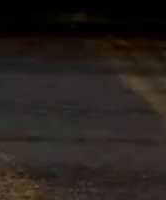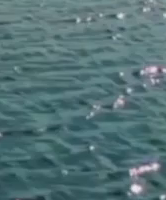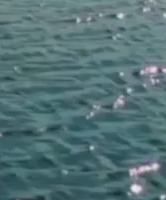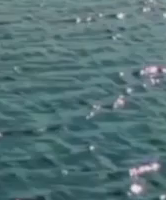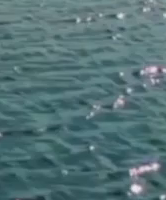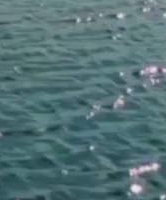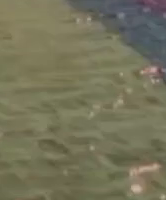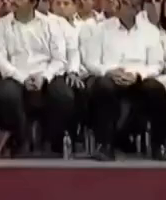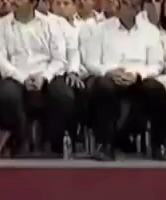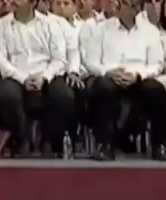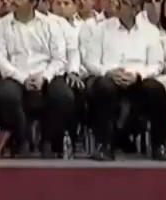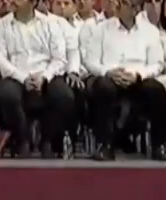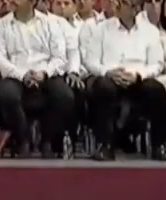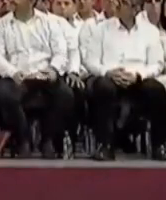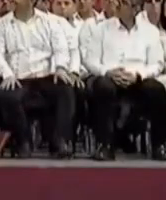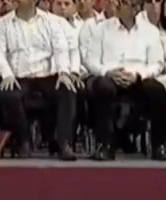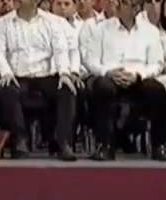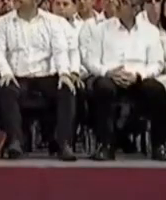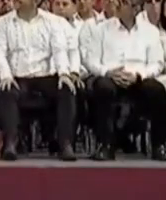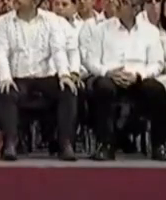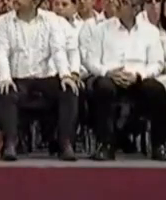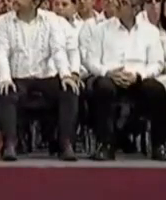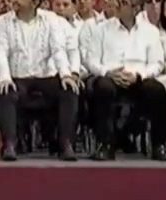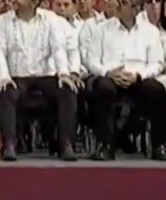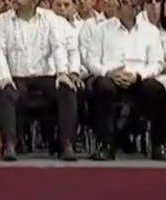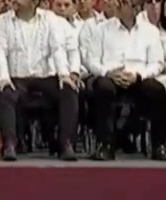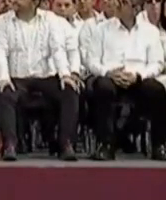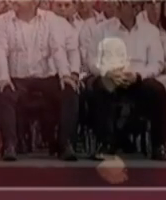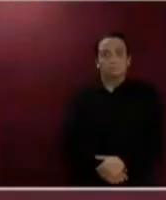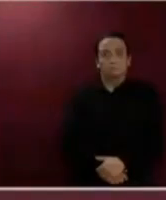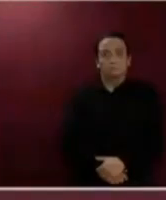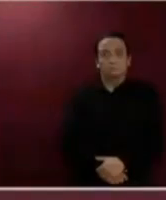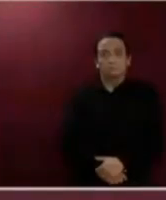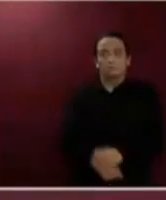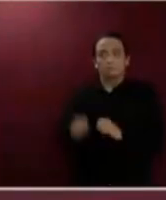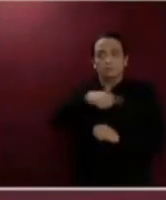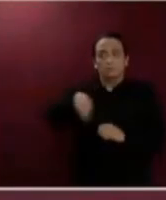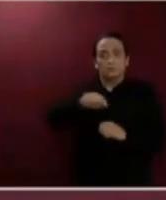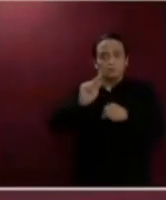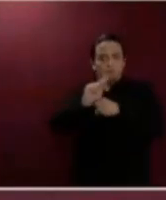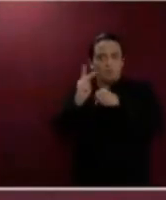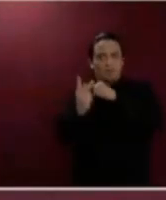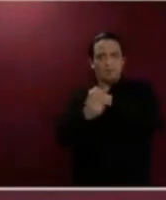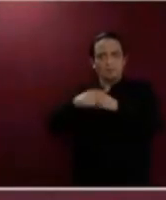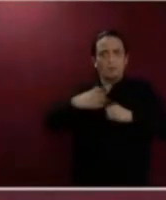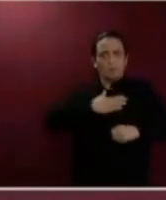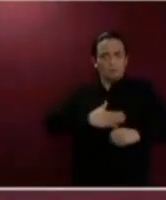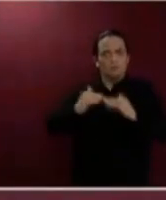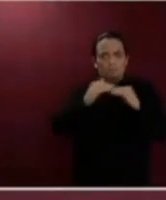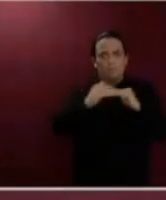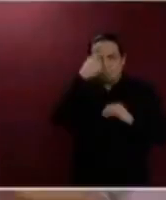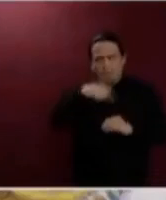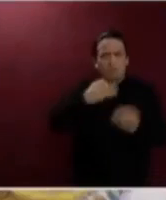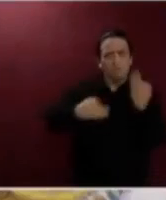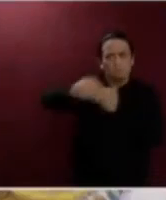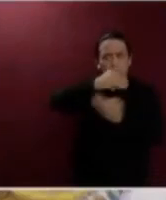estado que ansiábamos ver la gran mayoría de los mexicanos, un país con justicia para todos y